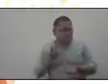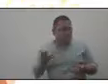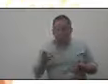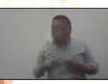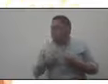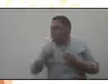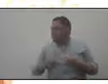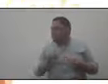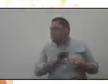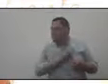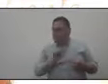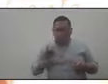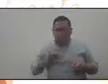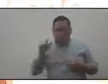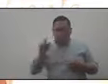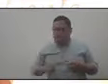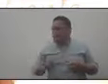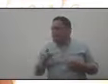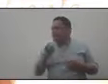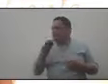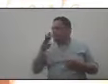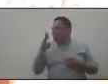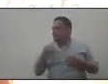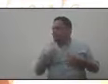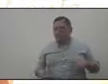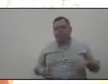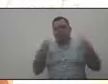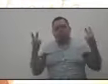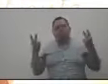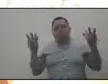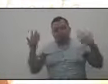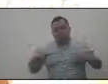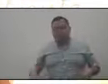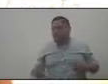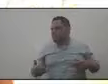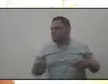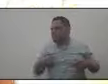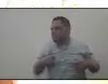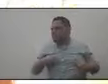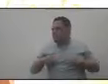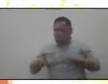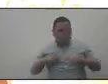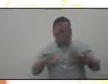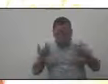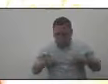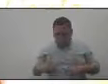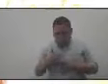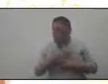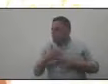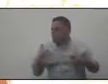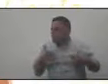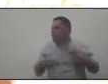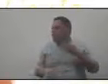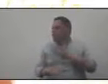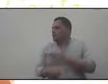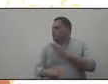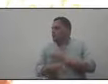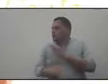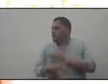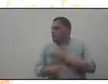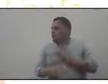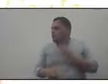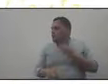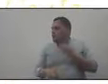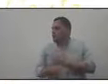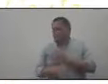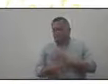es el tratamiento. Y para gloria de Dios, mire, aquí estoy, vivita y estoy bien, sana. Estoy en tratamiento. Pero sí, dígalo, vivita y